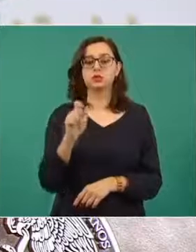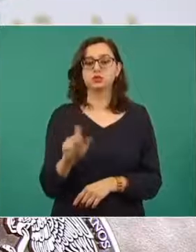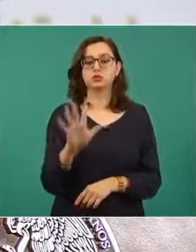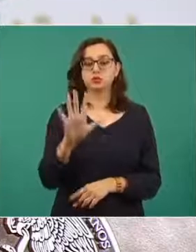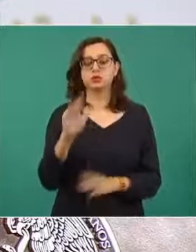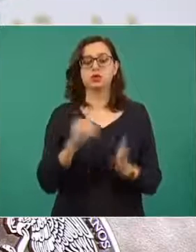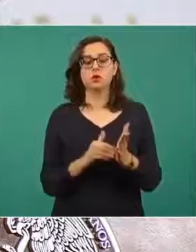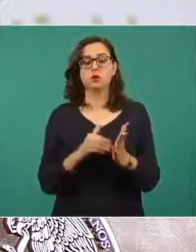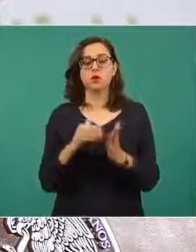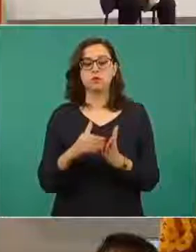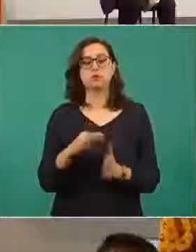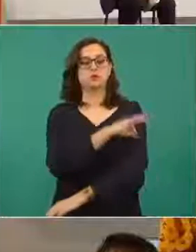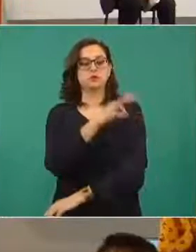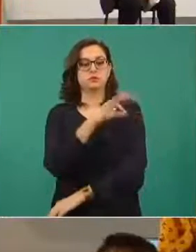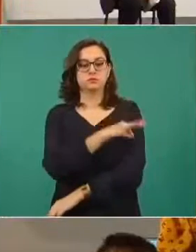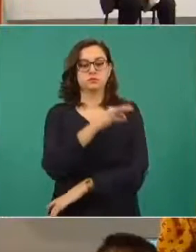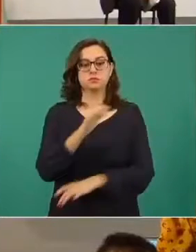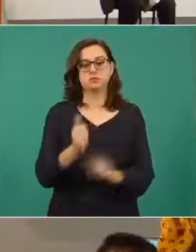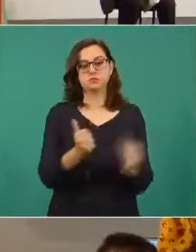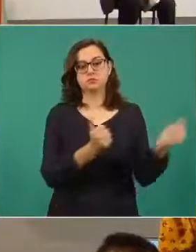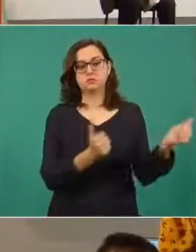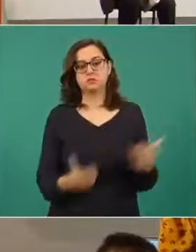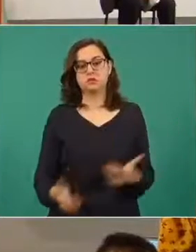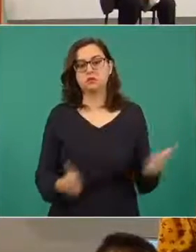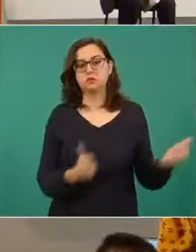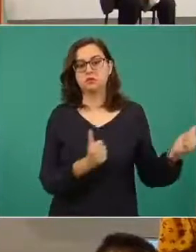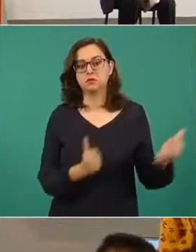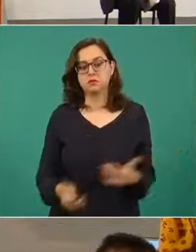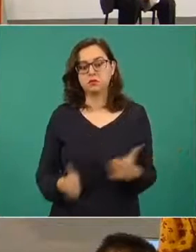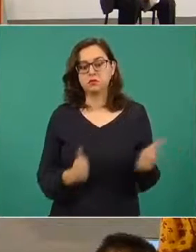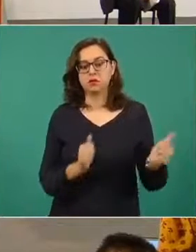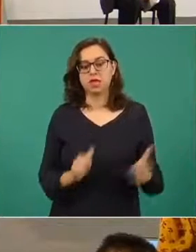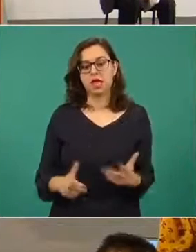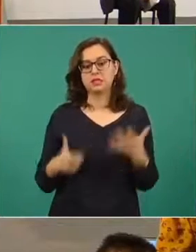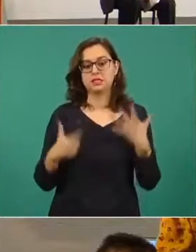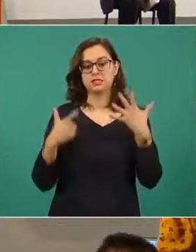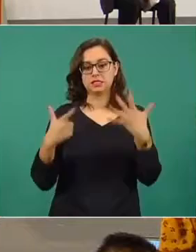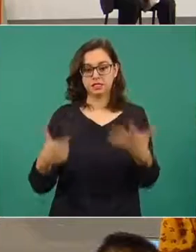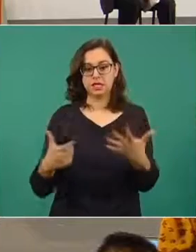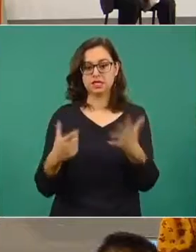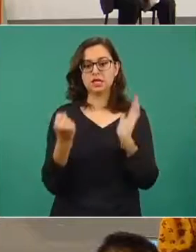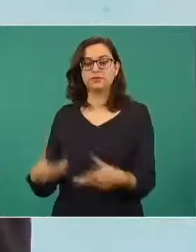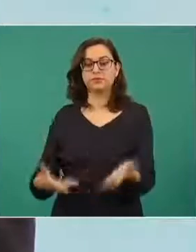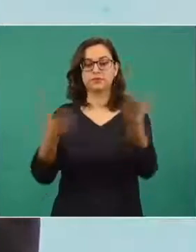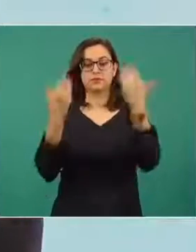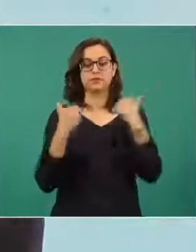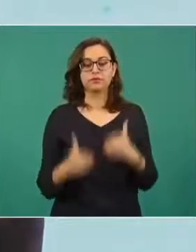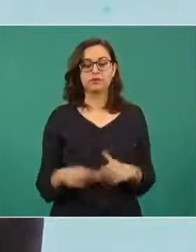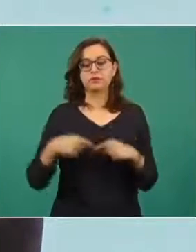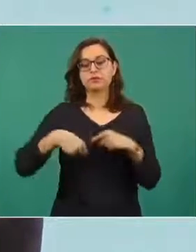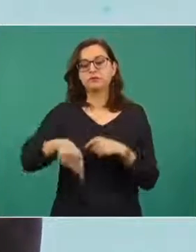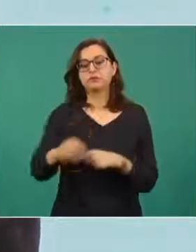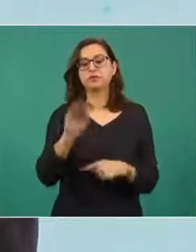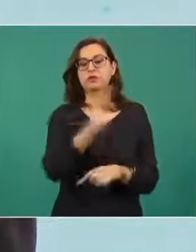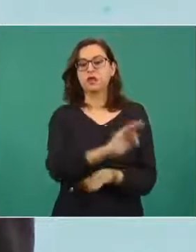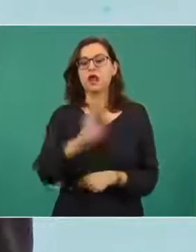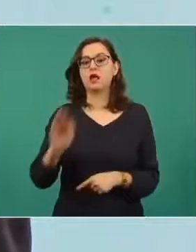millones de dosis de vacunas, de estas siete vacunas que son las que utilizamos en México. Hoy tenemos